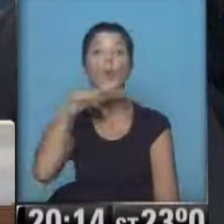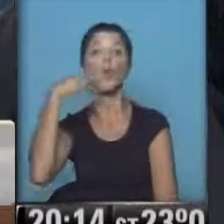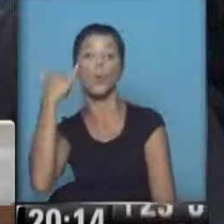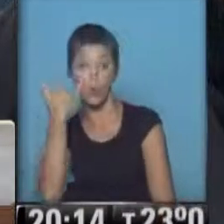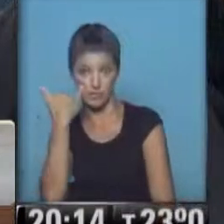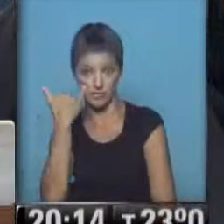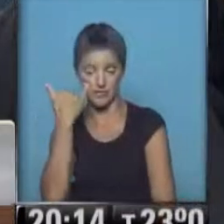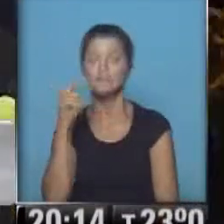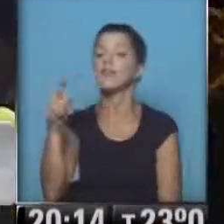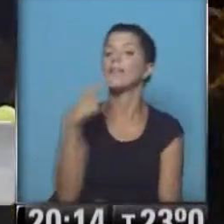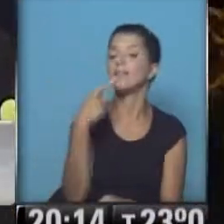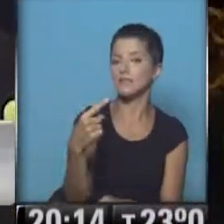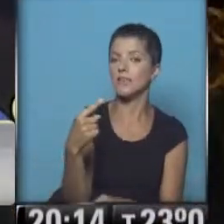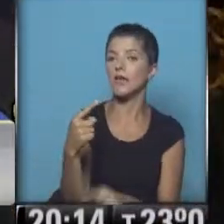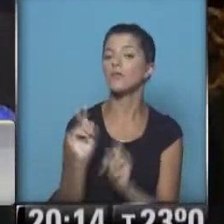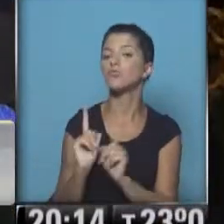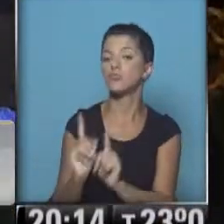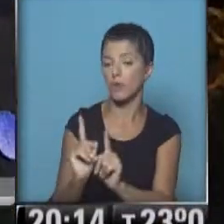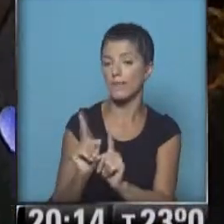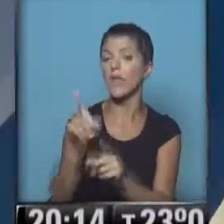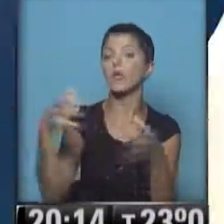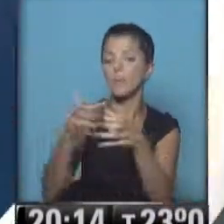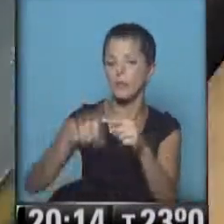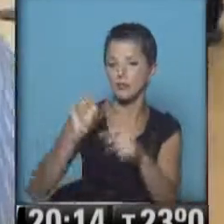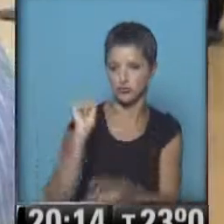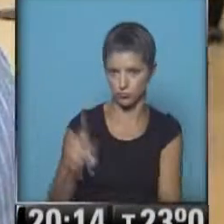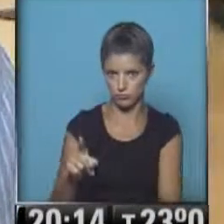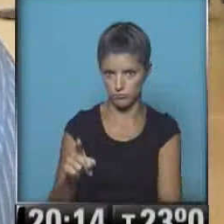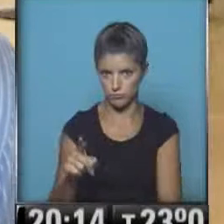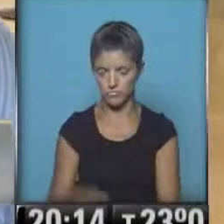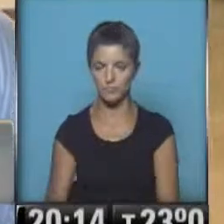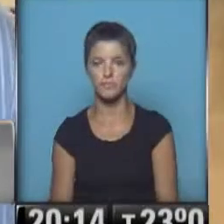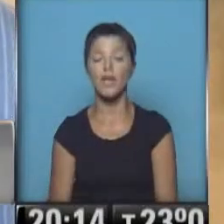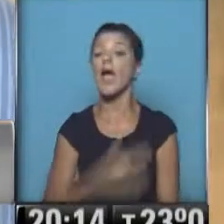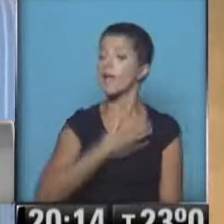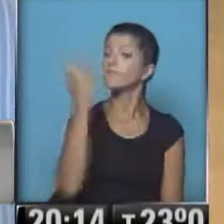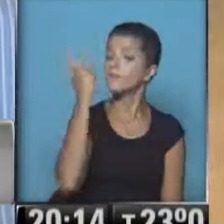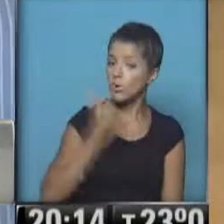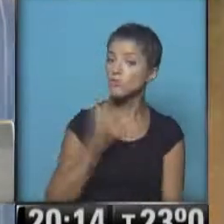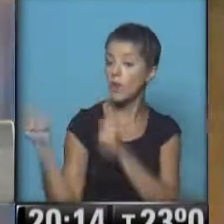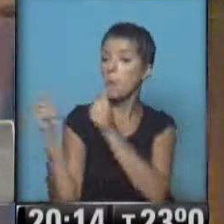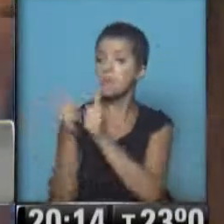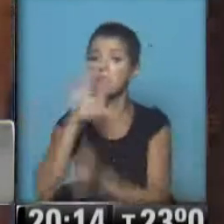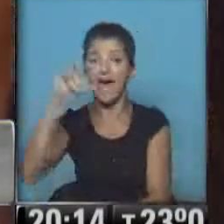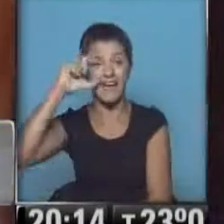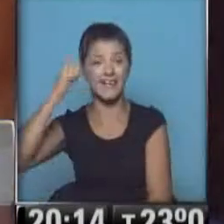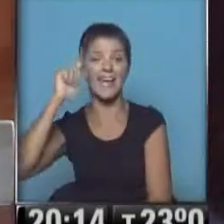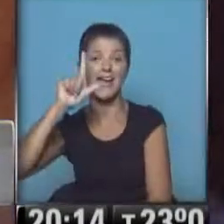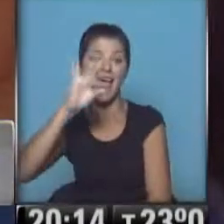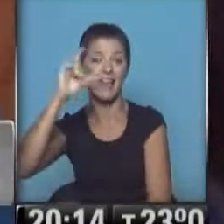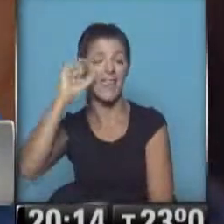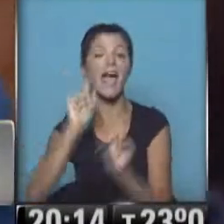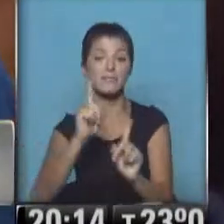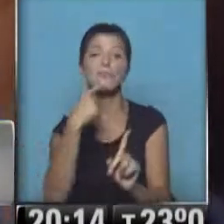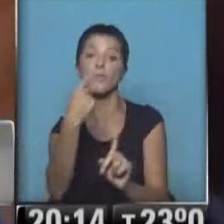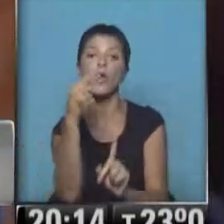se salvaguarde la estructura territorial del partido. Me gustaría acompañar a Recalde. Así lo manifestó